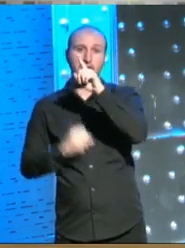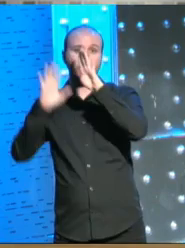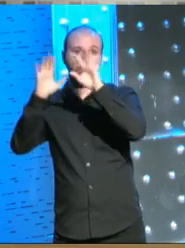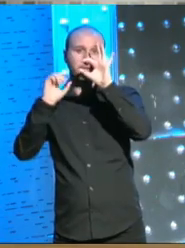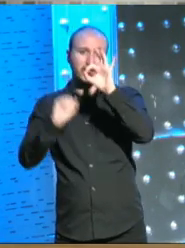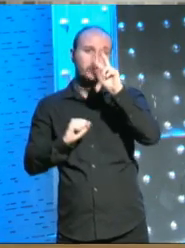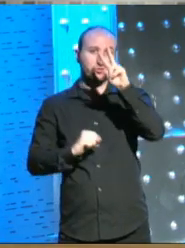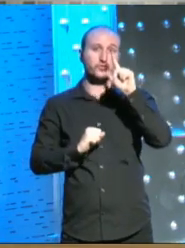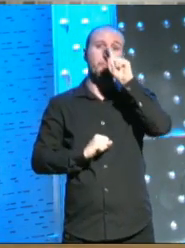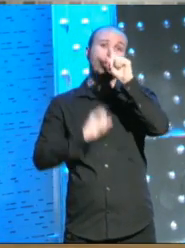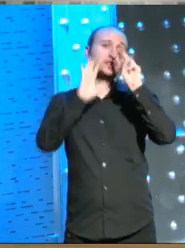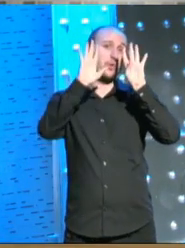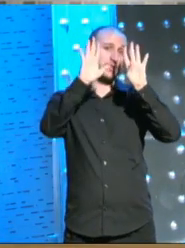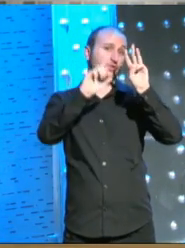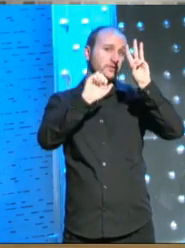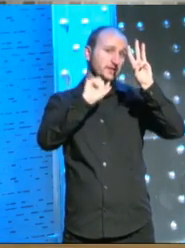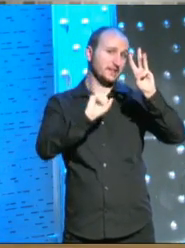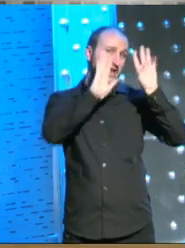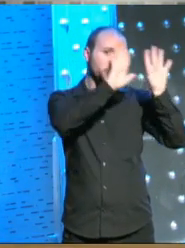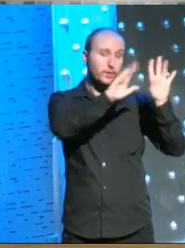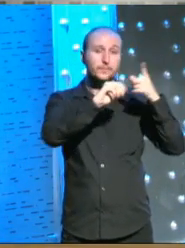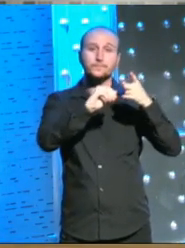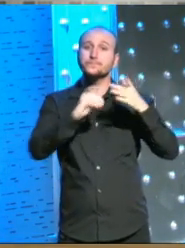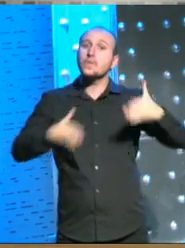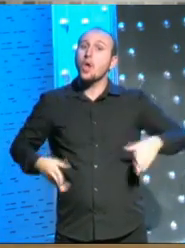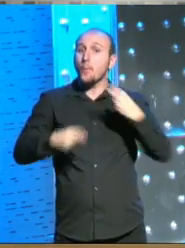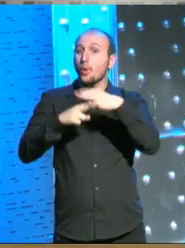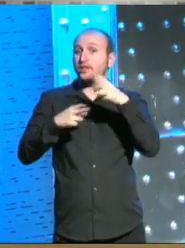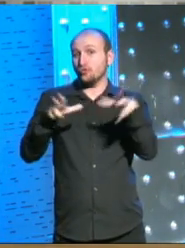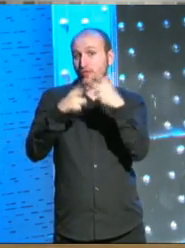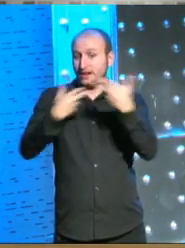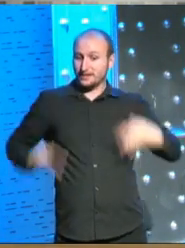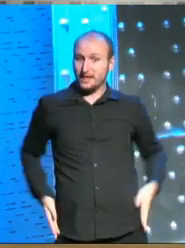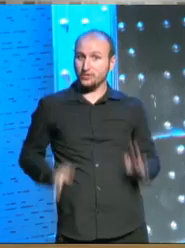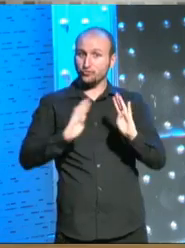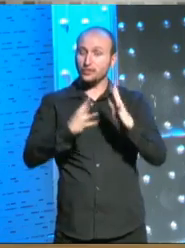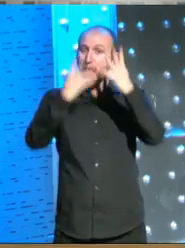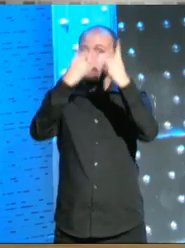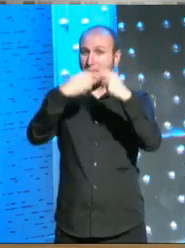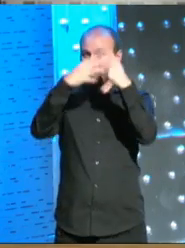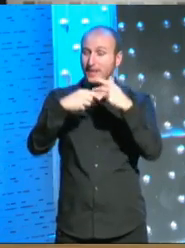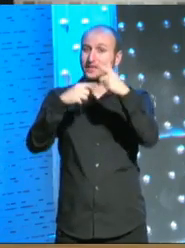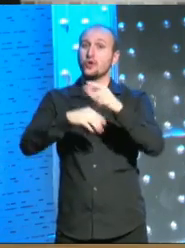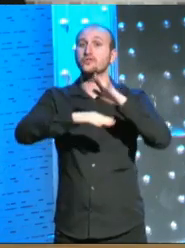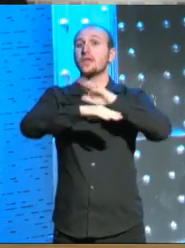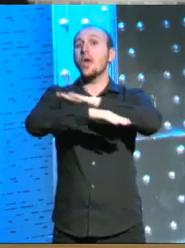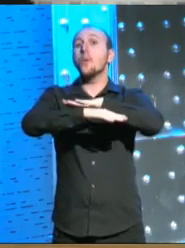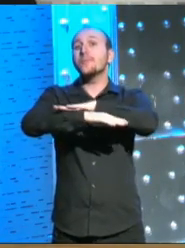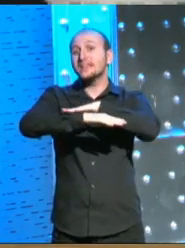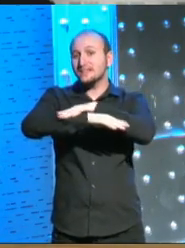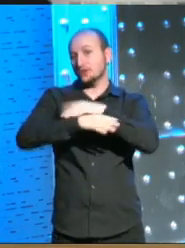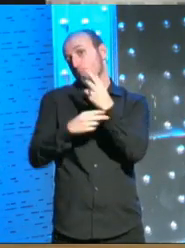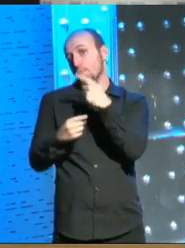1902-1989. Era hijo de un político socialista y matemático, que fue ministro en varias ocasiones, un